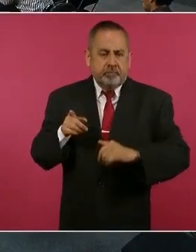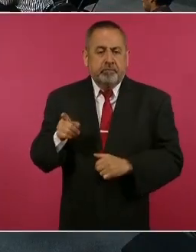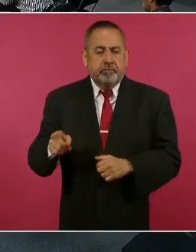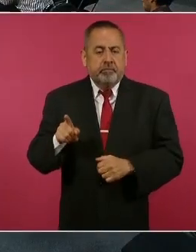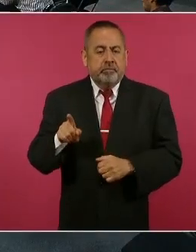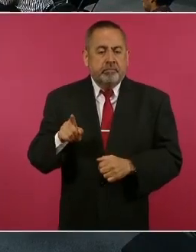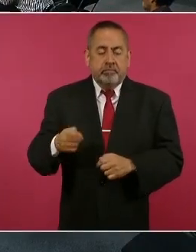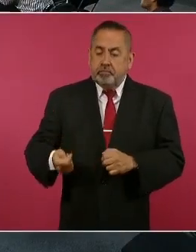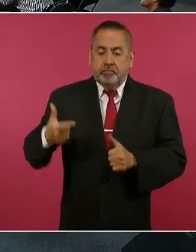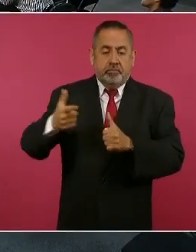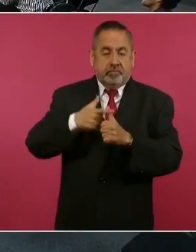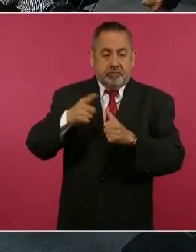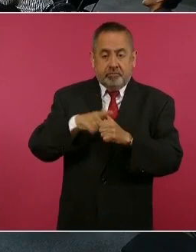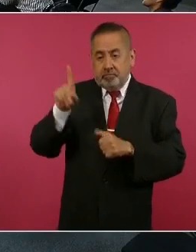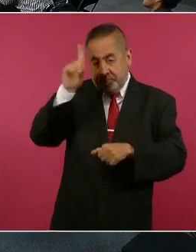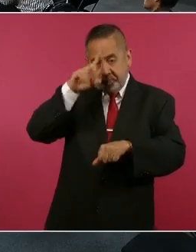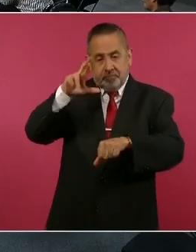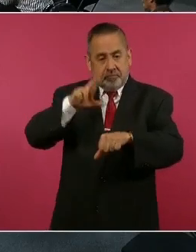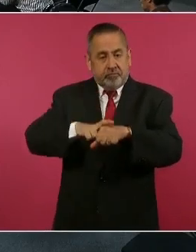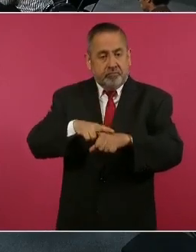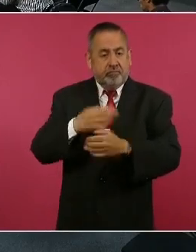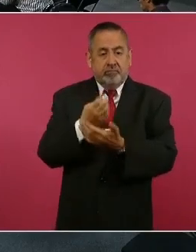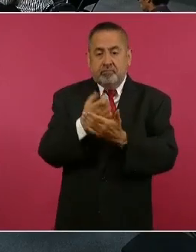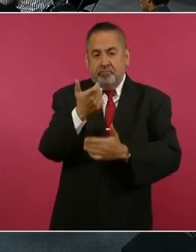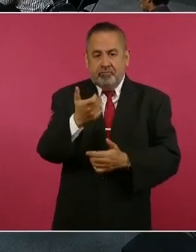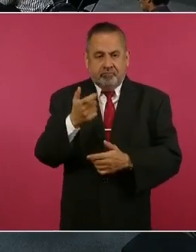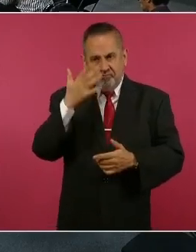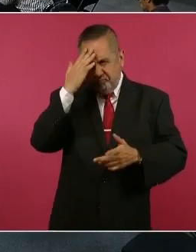el principal asesor económico